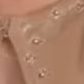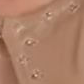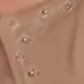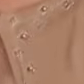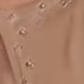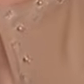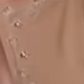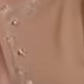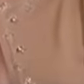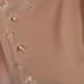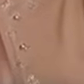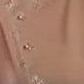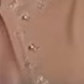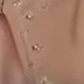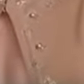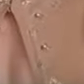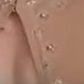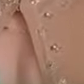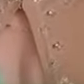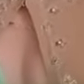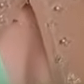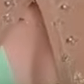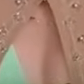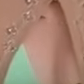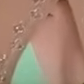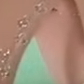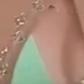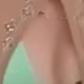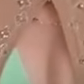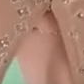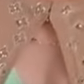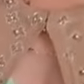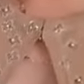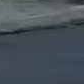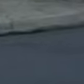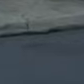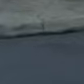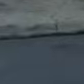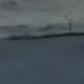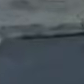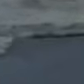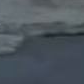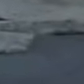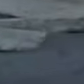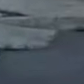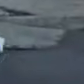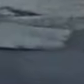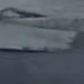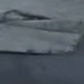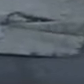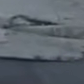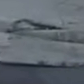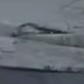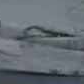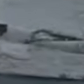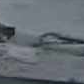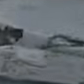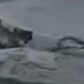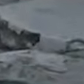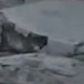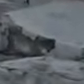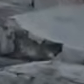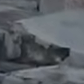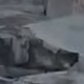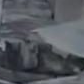mi comadre Roja también gorda, con mi compadre Walter Niño sabemos salir. Y de eso, Cholita, la holandesa, de